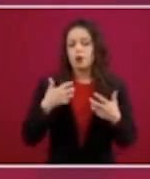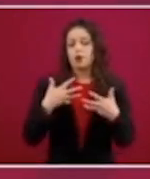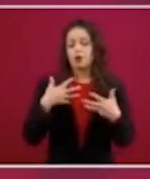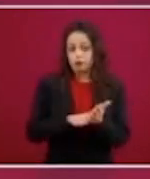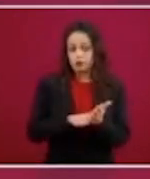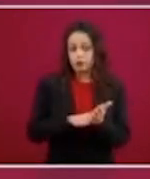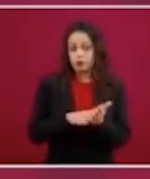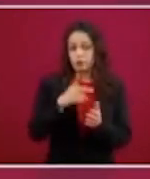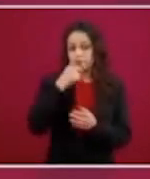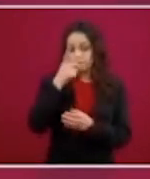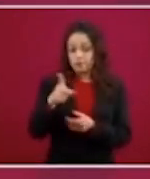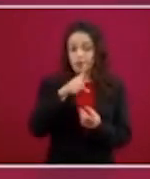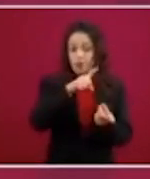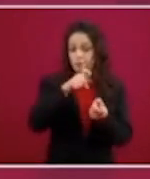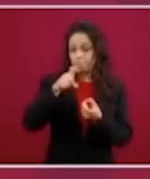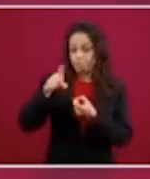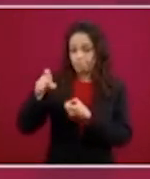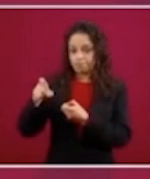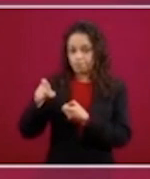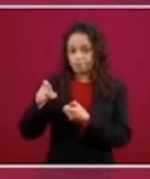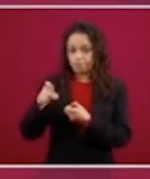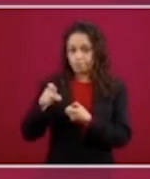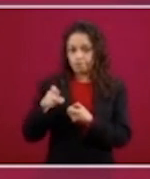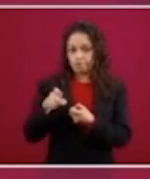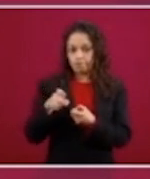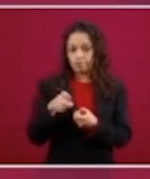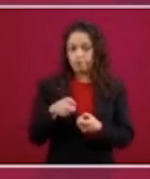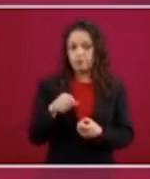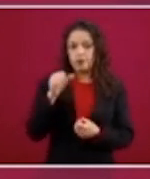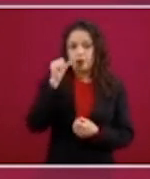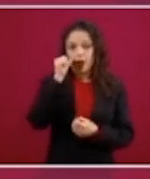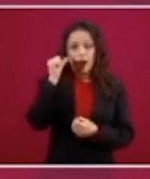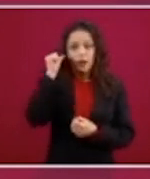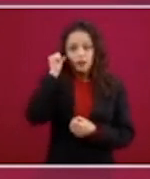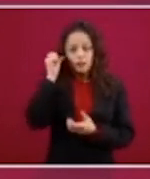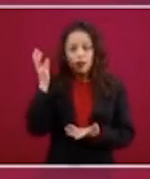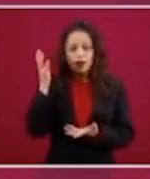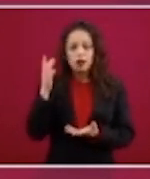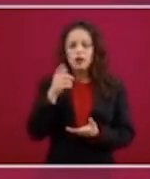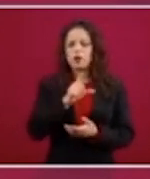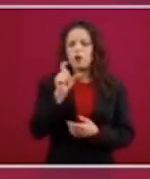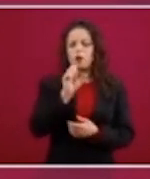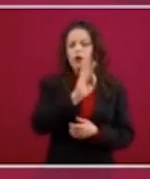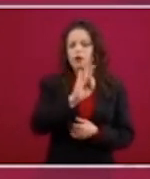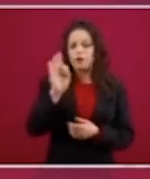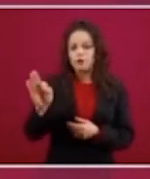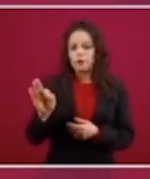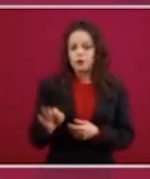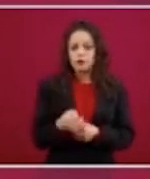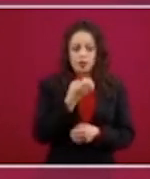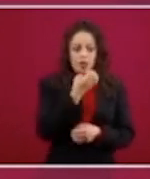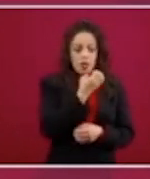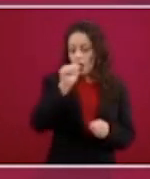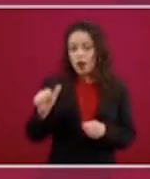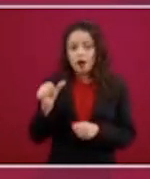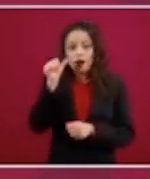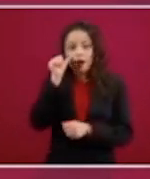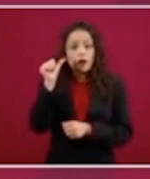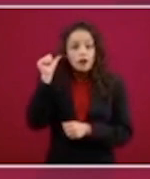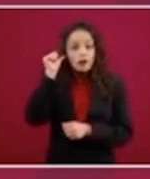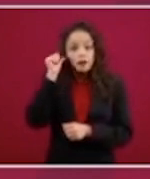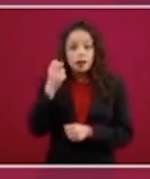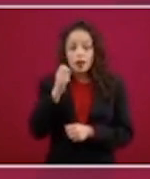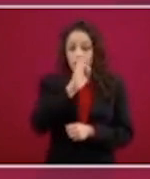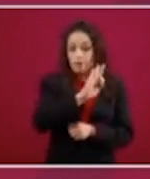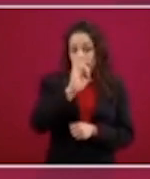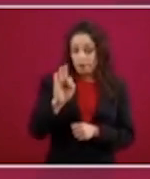ayer, desde luego, es de enero a el día de ayer,